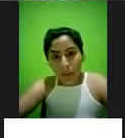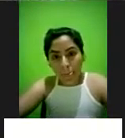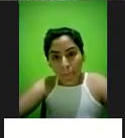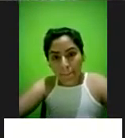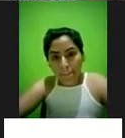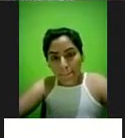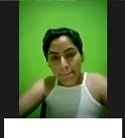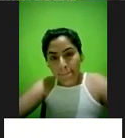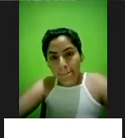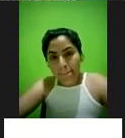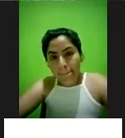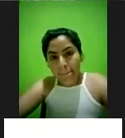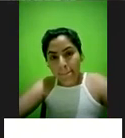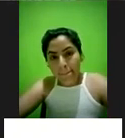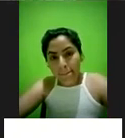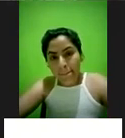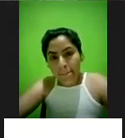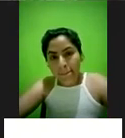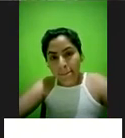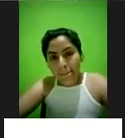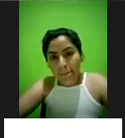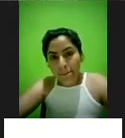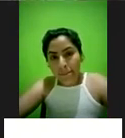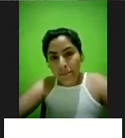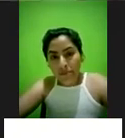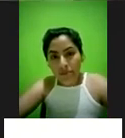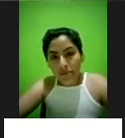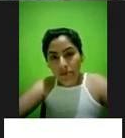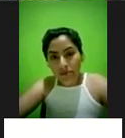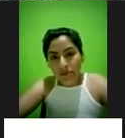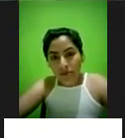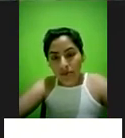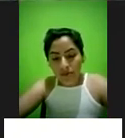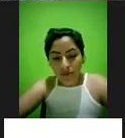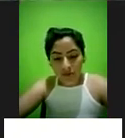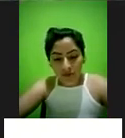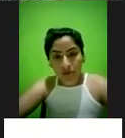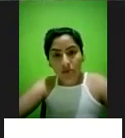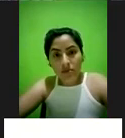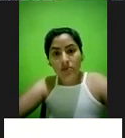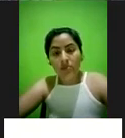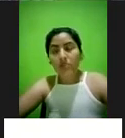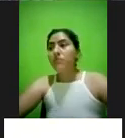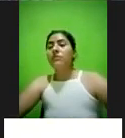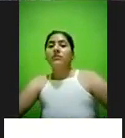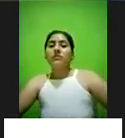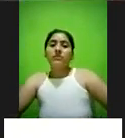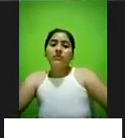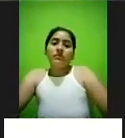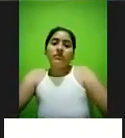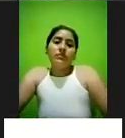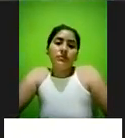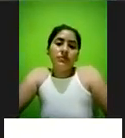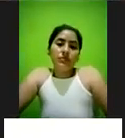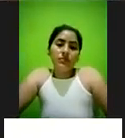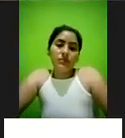sistema tegumentario es proteger al cuerpo humano, ayuda a regular la temperatura corporal con las glándulas sebáceas y la glándula sudorípara. Cuando se aumenta la